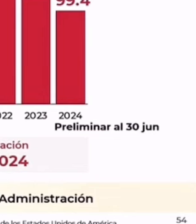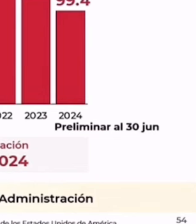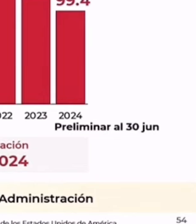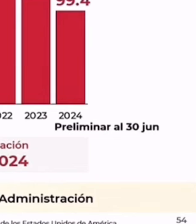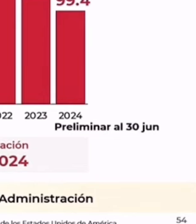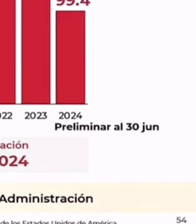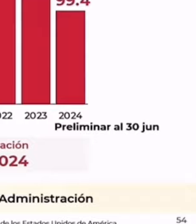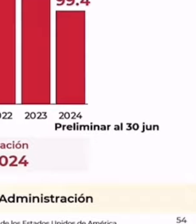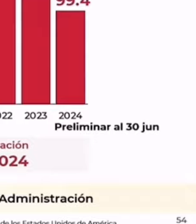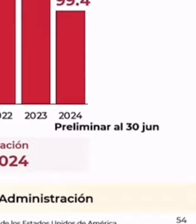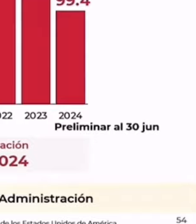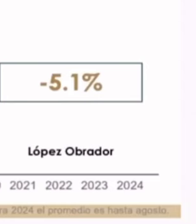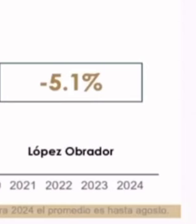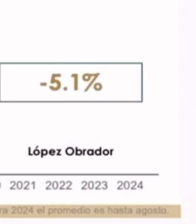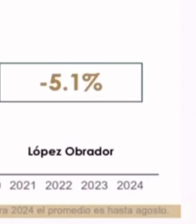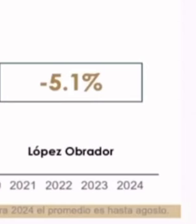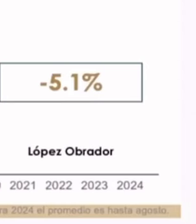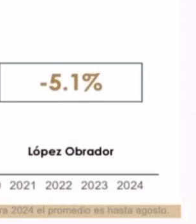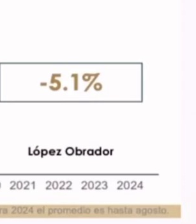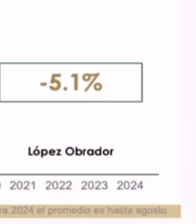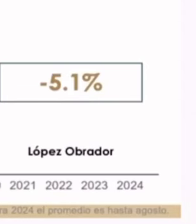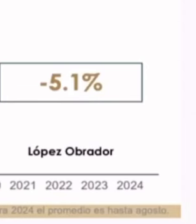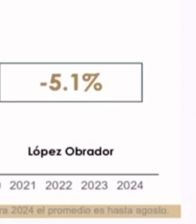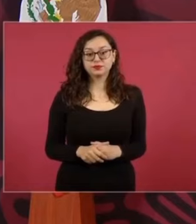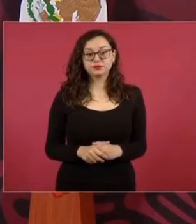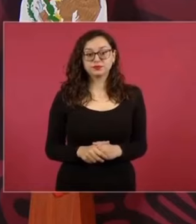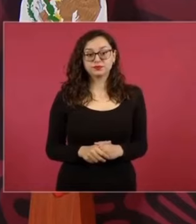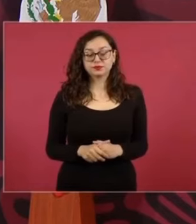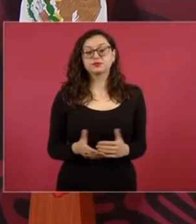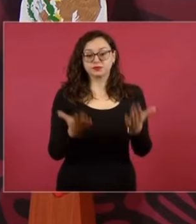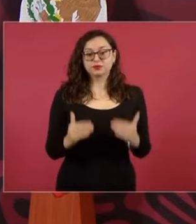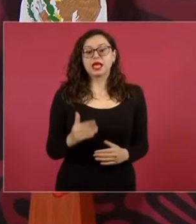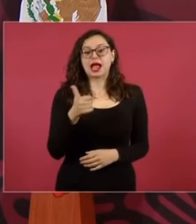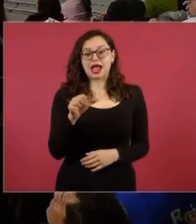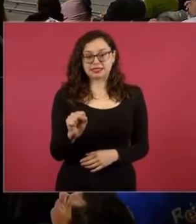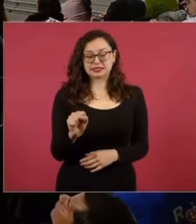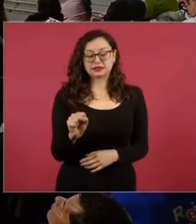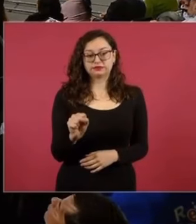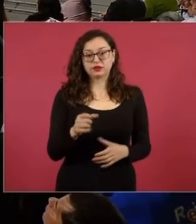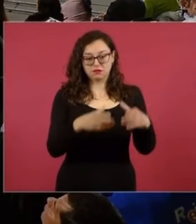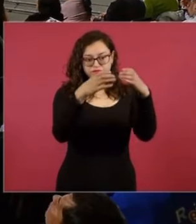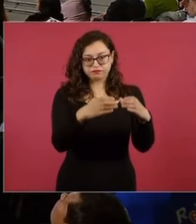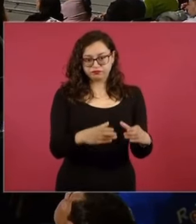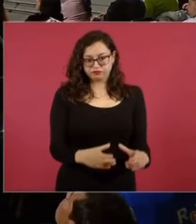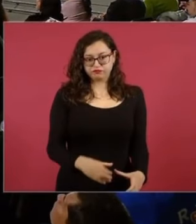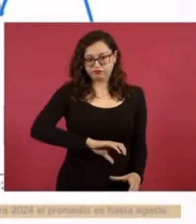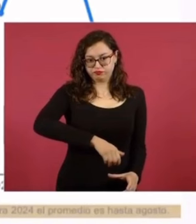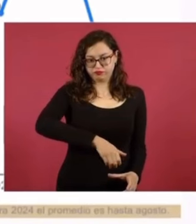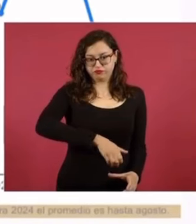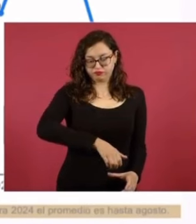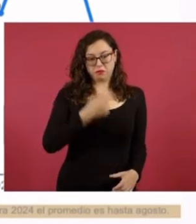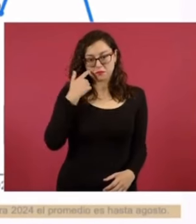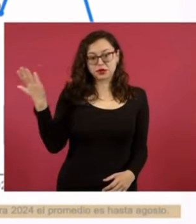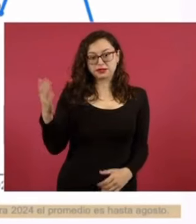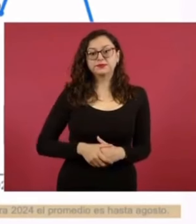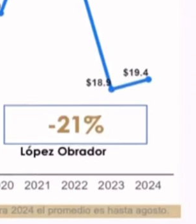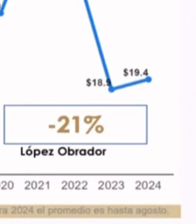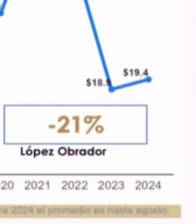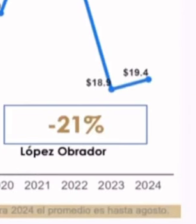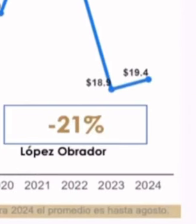32.000 millones de dólares en esta administración de la gasolina, en términos reales. Miren el gas en cilindro. Bajó con